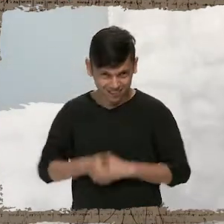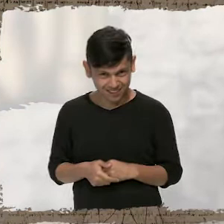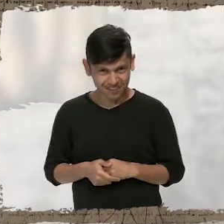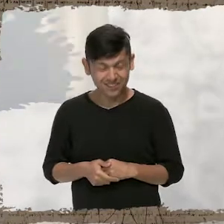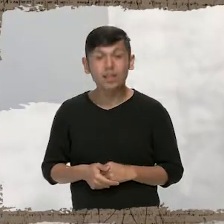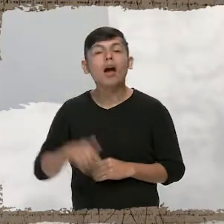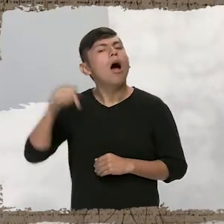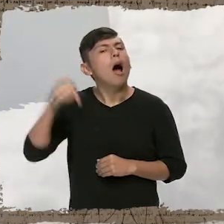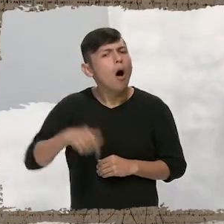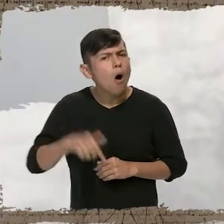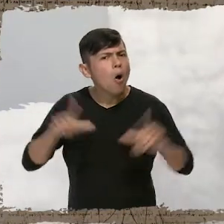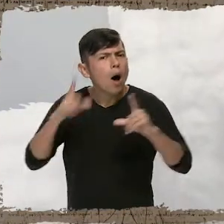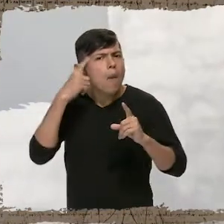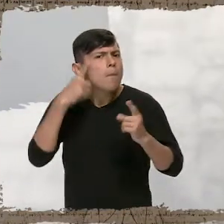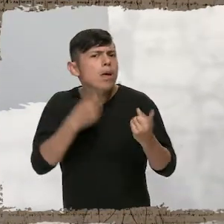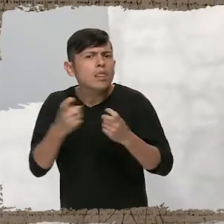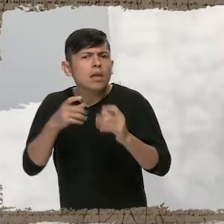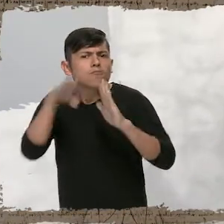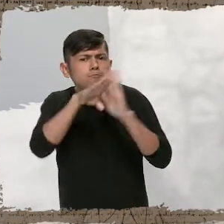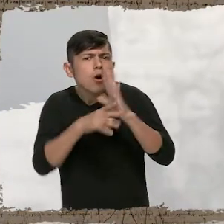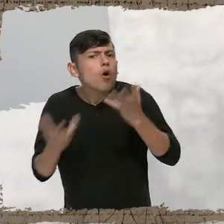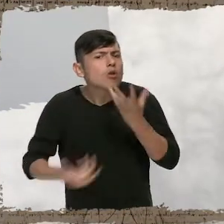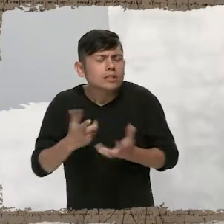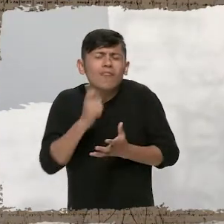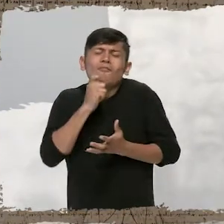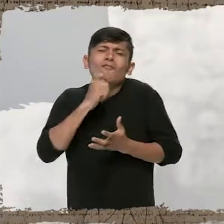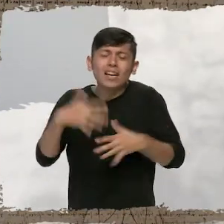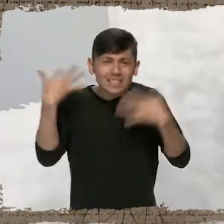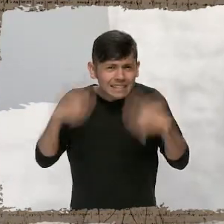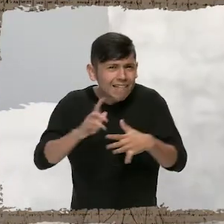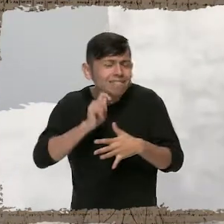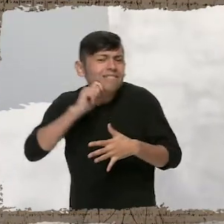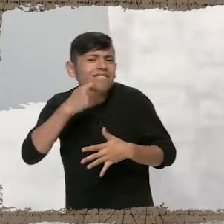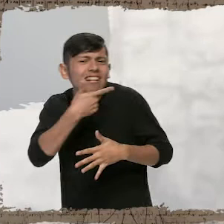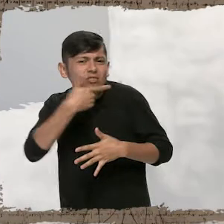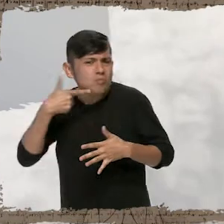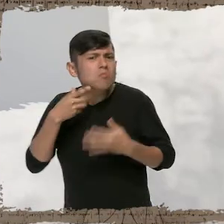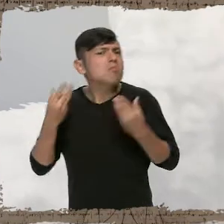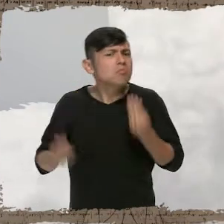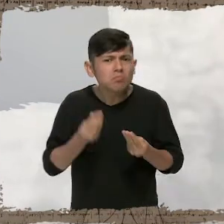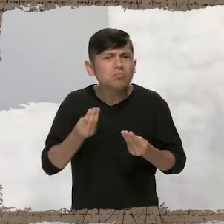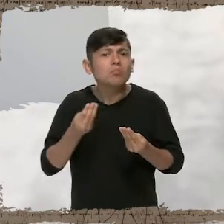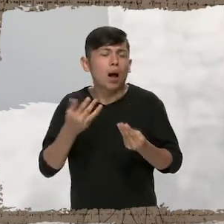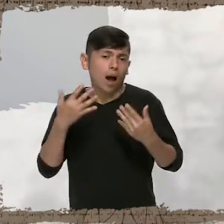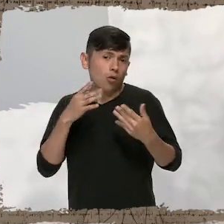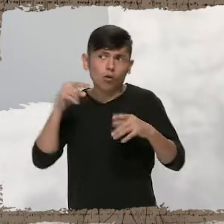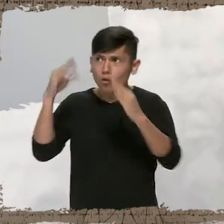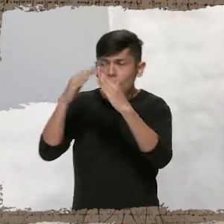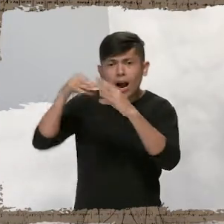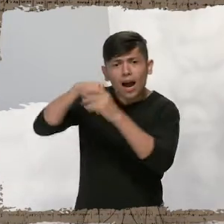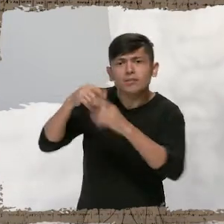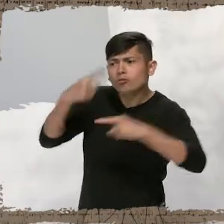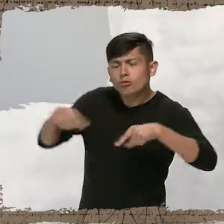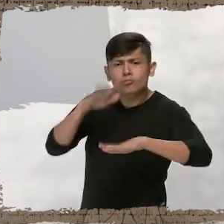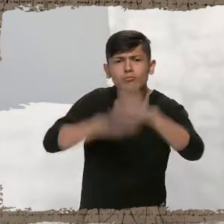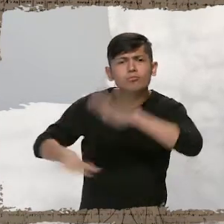vamos a aprender una receta facilísima y deliciosa para hacer algo en nuestras casas